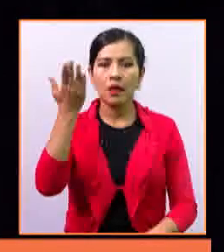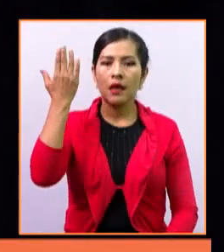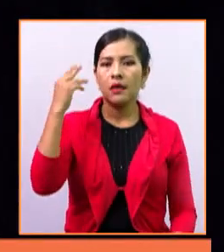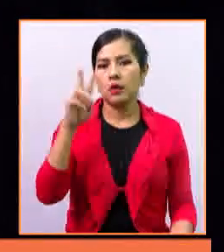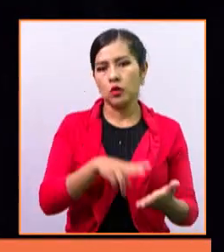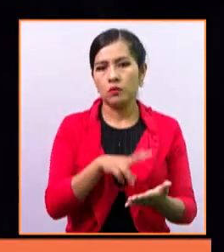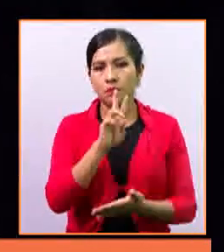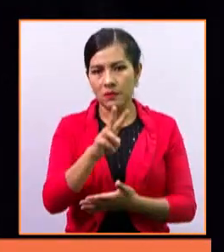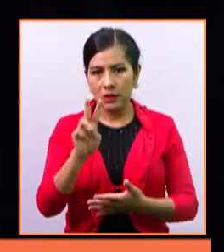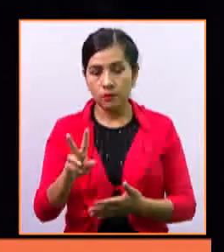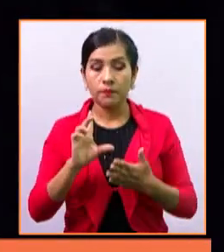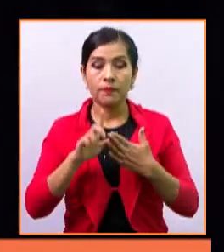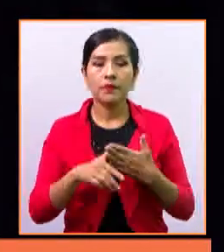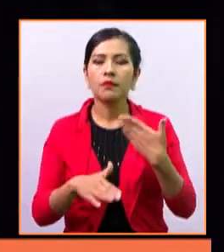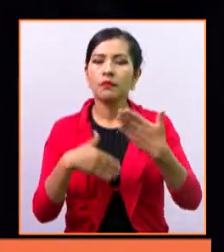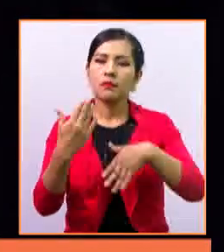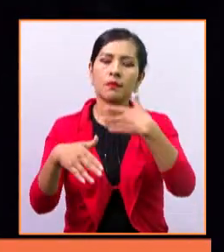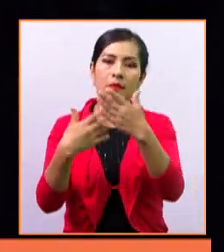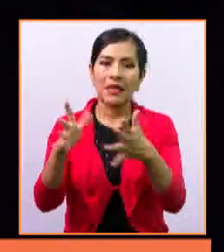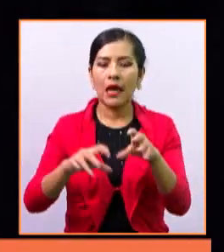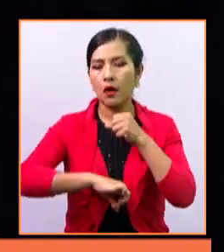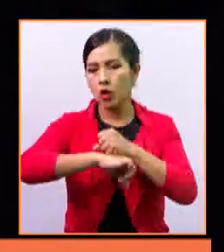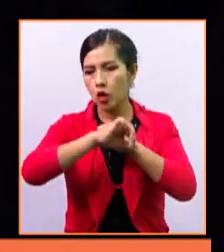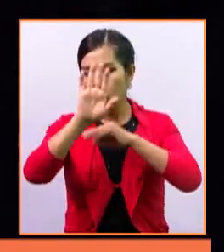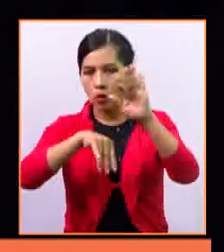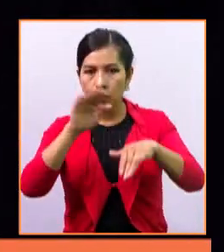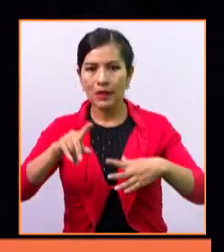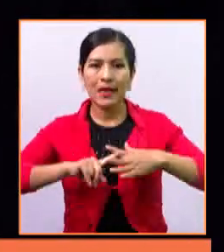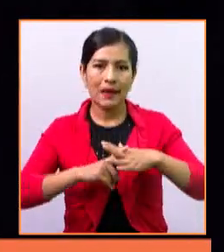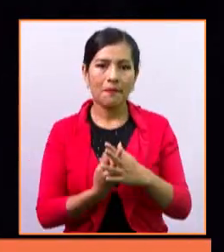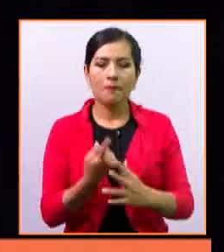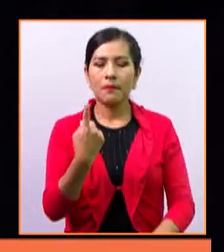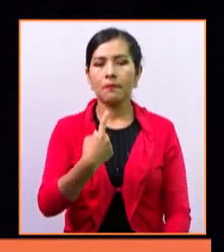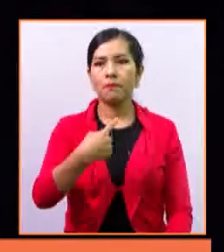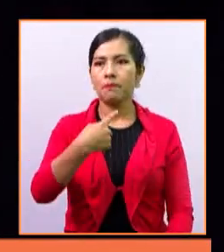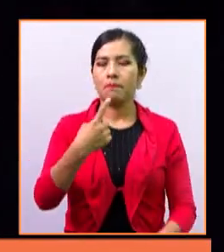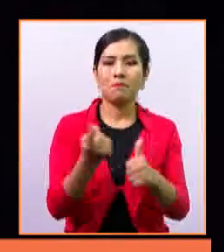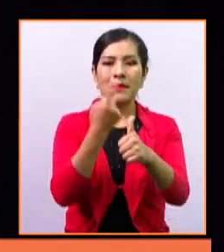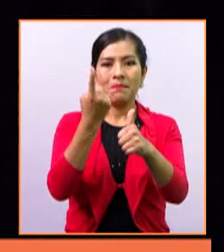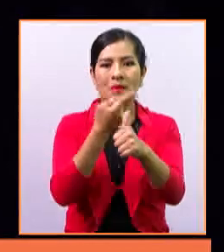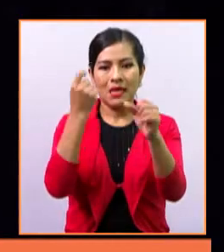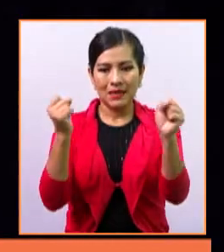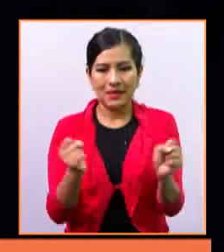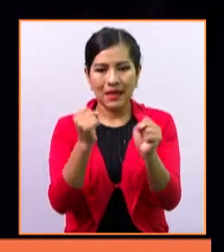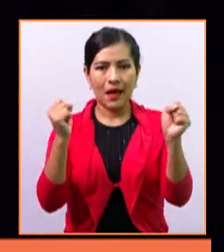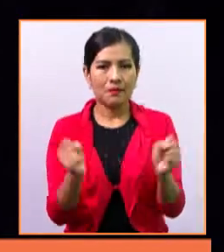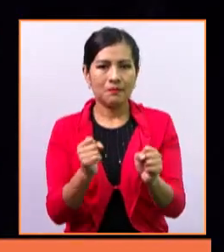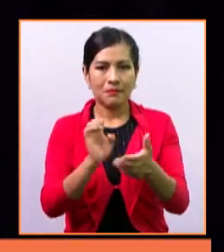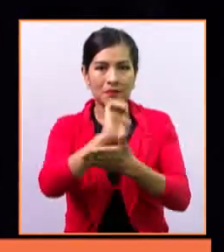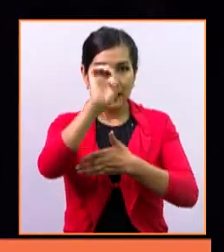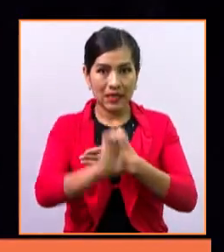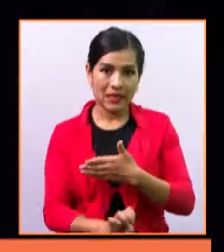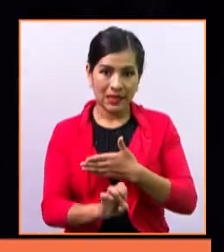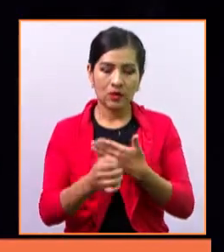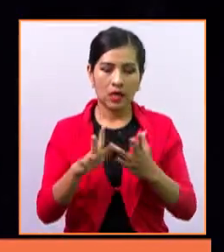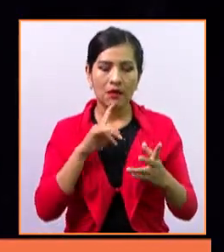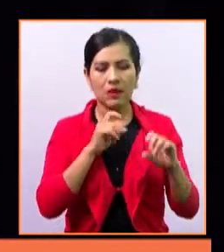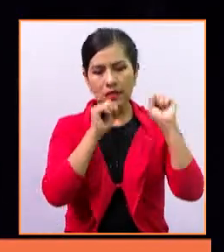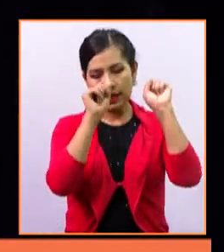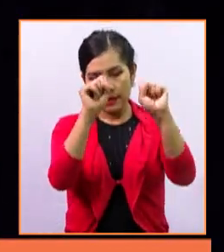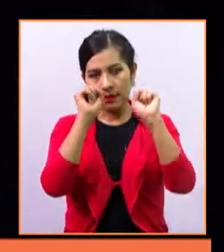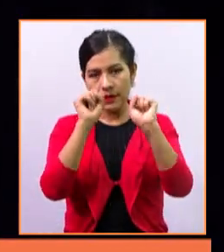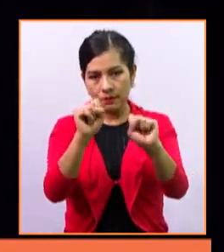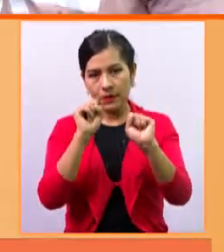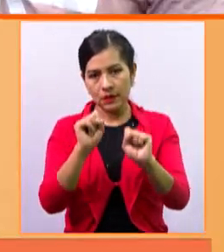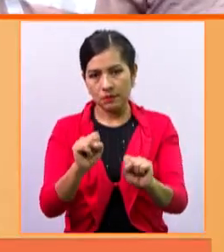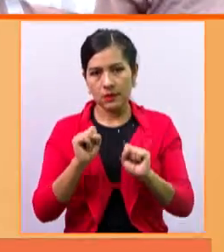claro, ¿no? Y la convocatoria y el inicio el primer sábado de enero, ¿no? Sábado tras sábado hemos hecho estas